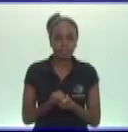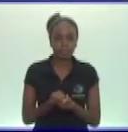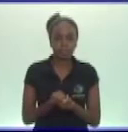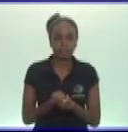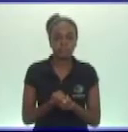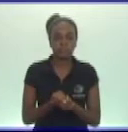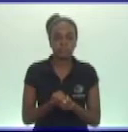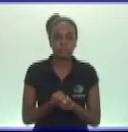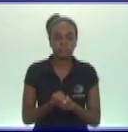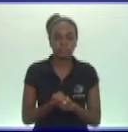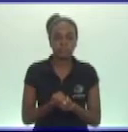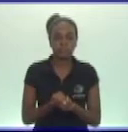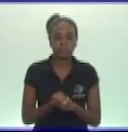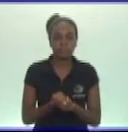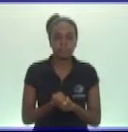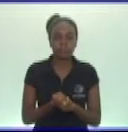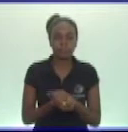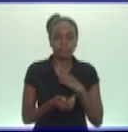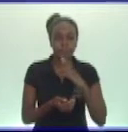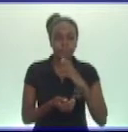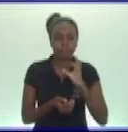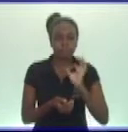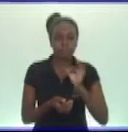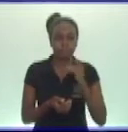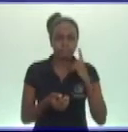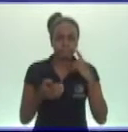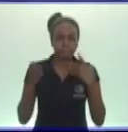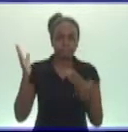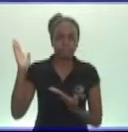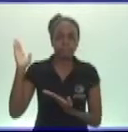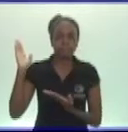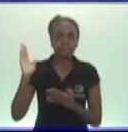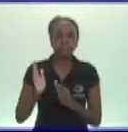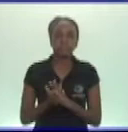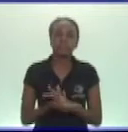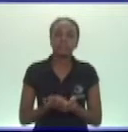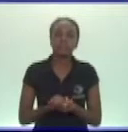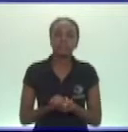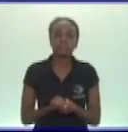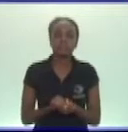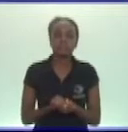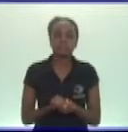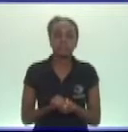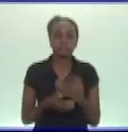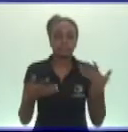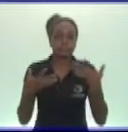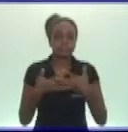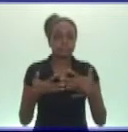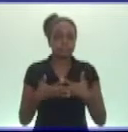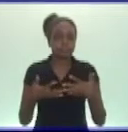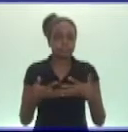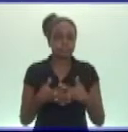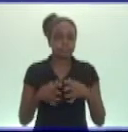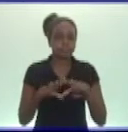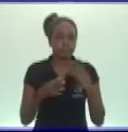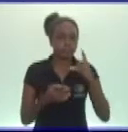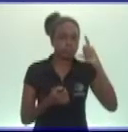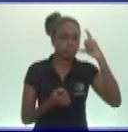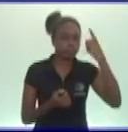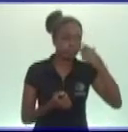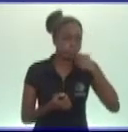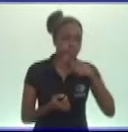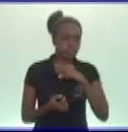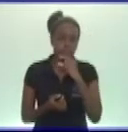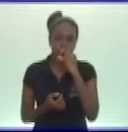le preocupó. De esta manera, queda en pantalla las respuestas. Ven que al unir los elementos de la columna A con la columna